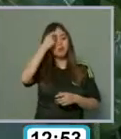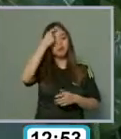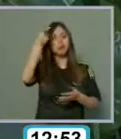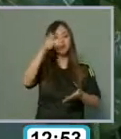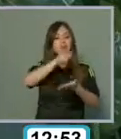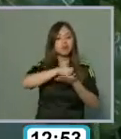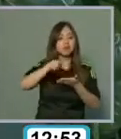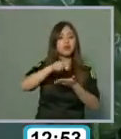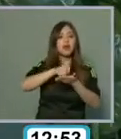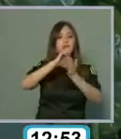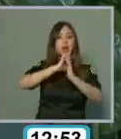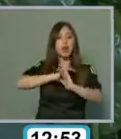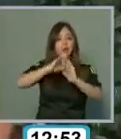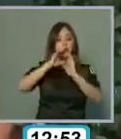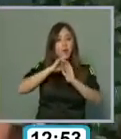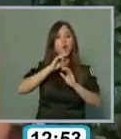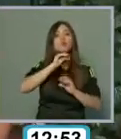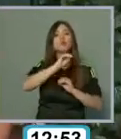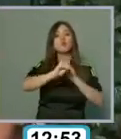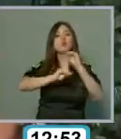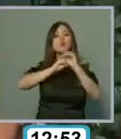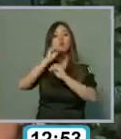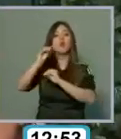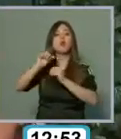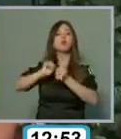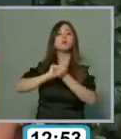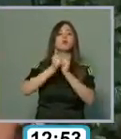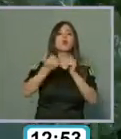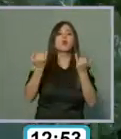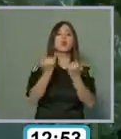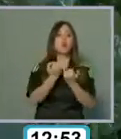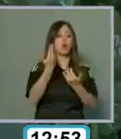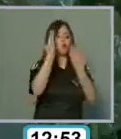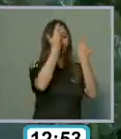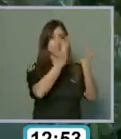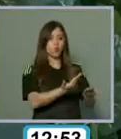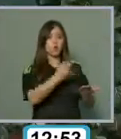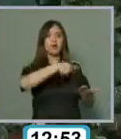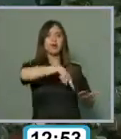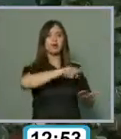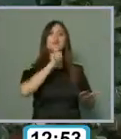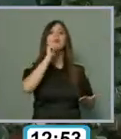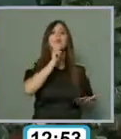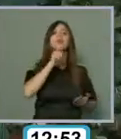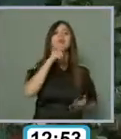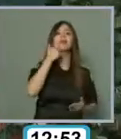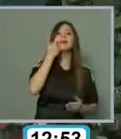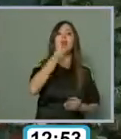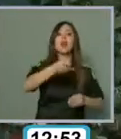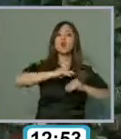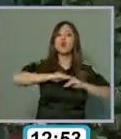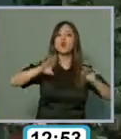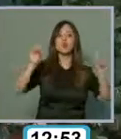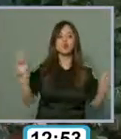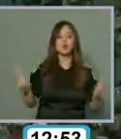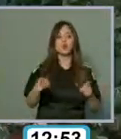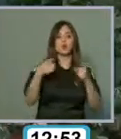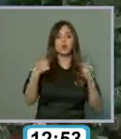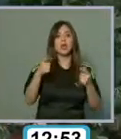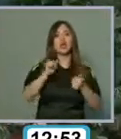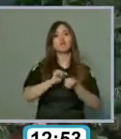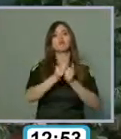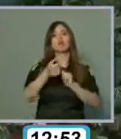ahorita pues reventando y dándole la oportunidad a artistas como tú que quieren ahora sí que proyectar su música. Eso es bien